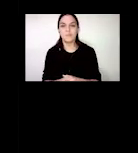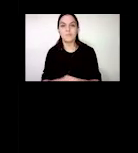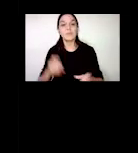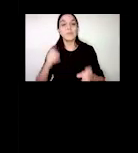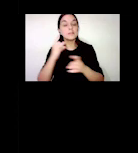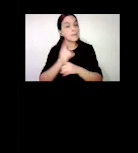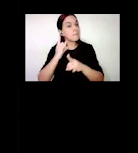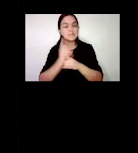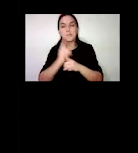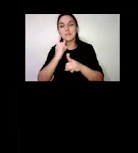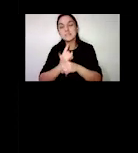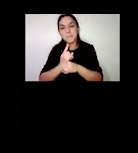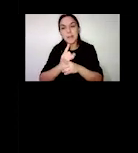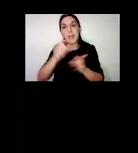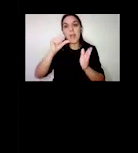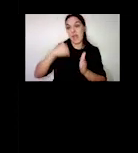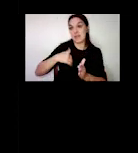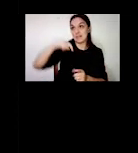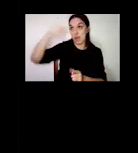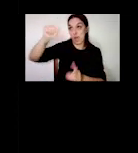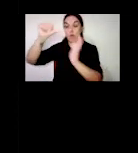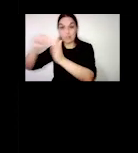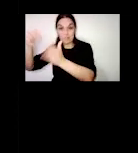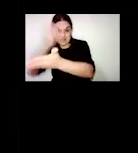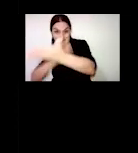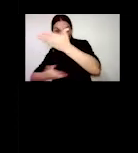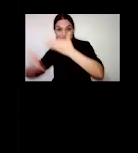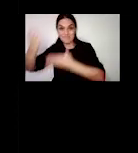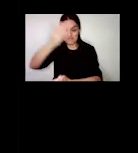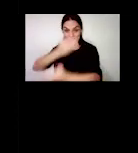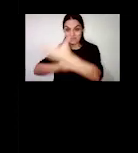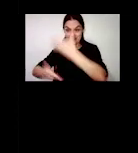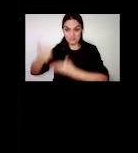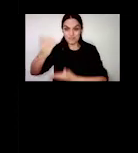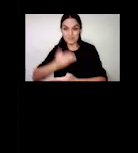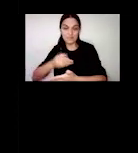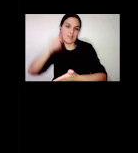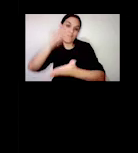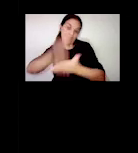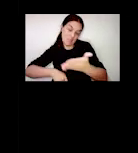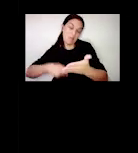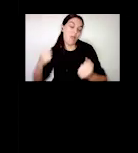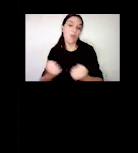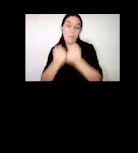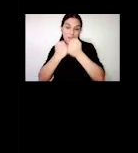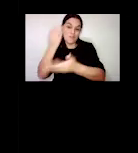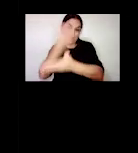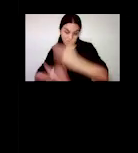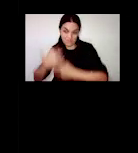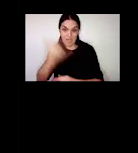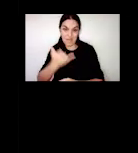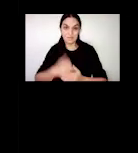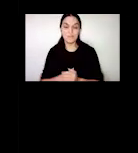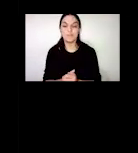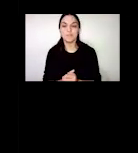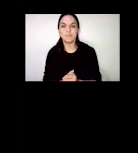entre Argentina y el país de este diplomático que estamos analizando, exista firmado convenio de reciprocidad. Cuando hablamos